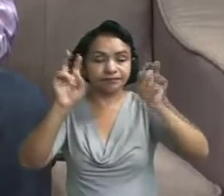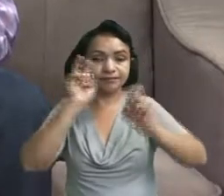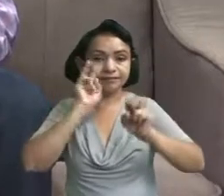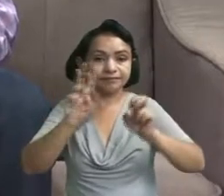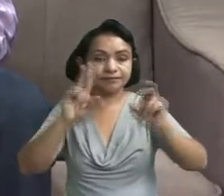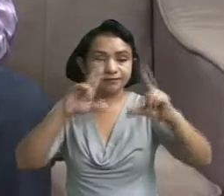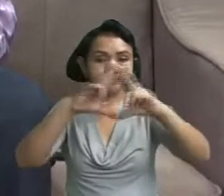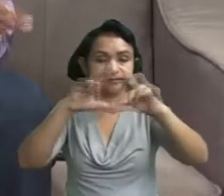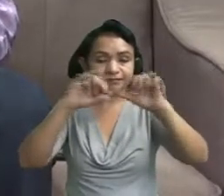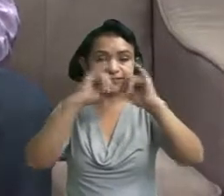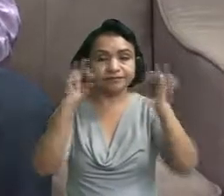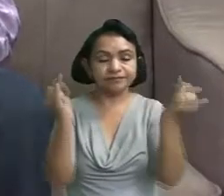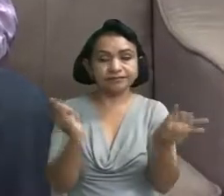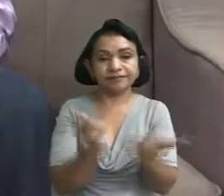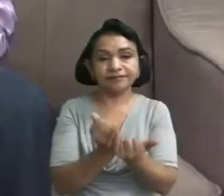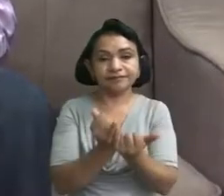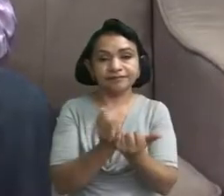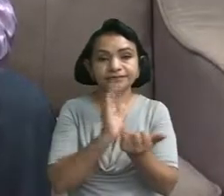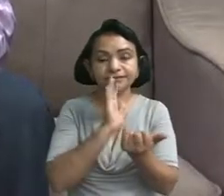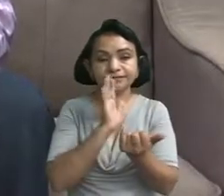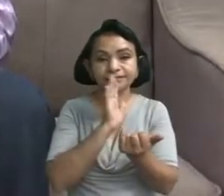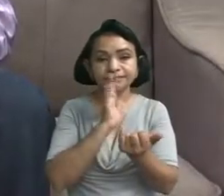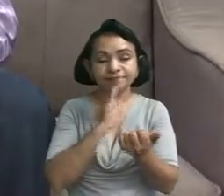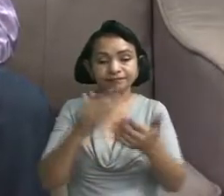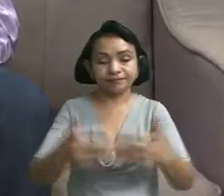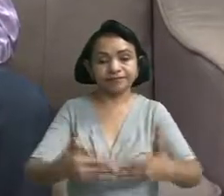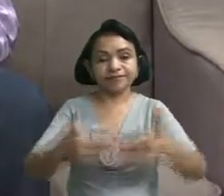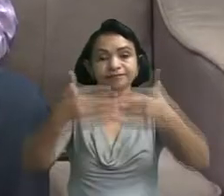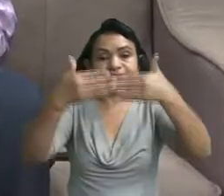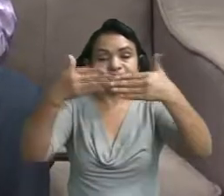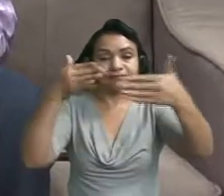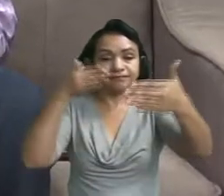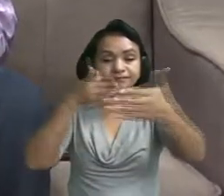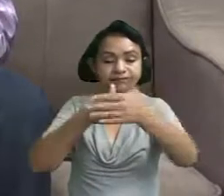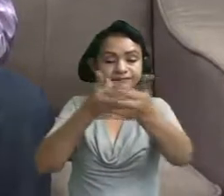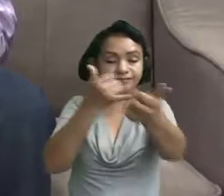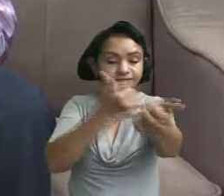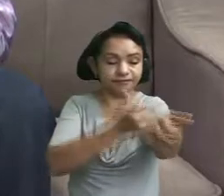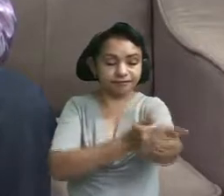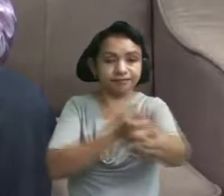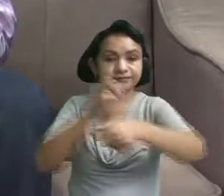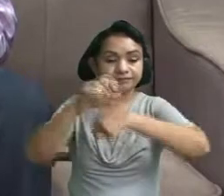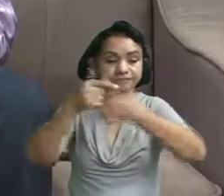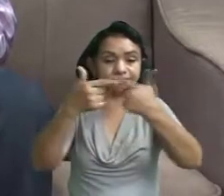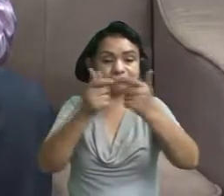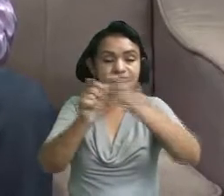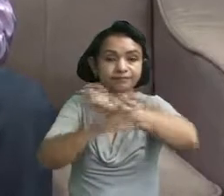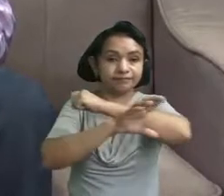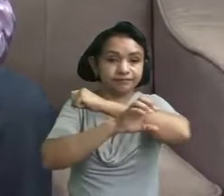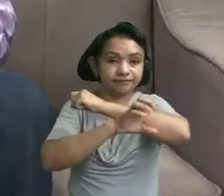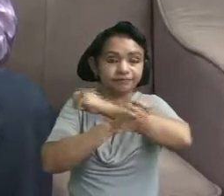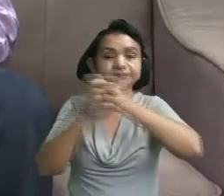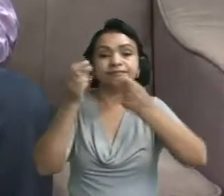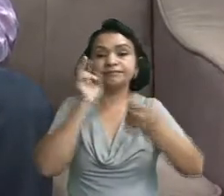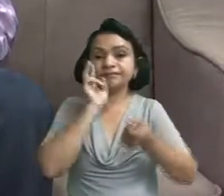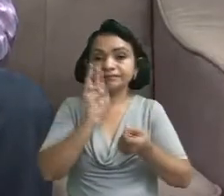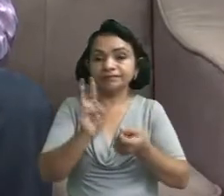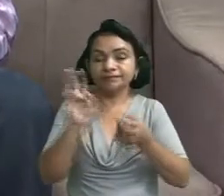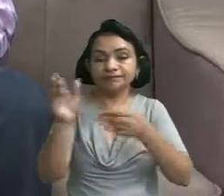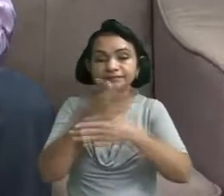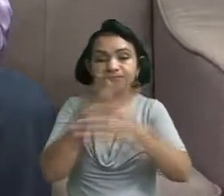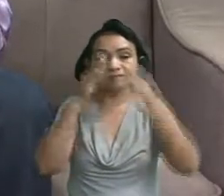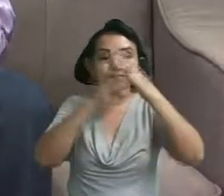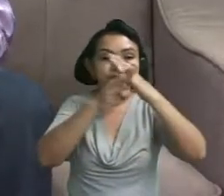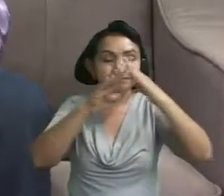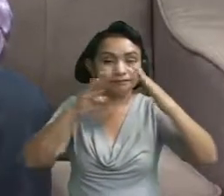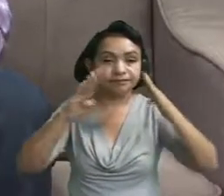visibilizan a Nicaragua a nivel internacional, sí, y habláramos del muro de contención contra el narcotráfico y crimen organizado, que también tiene que ver con las incidencias de la